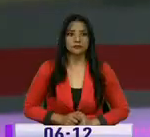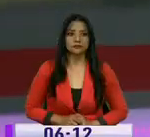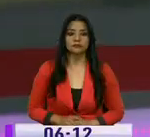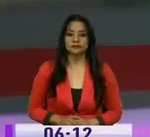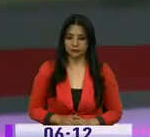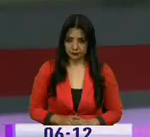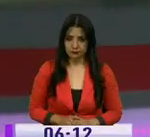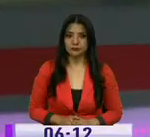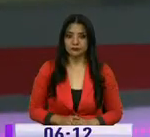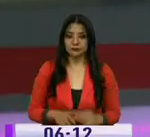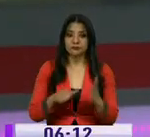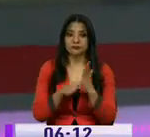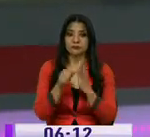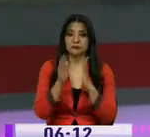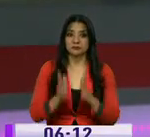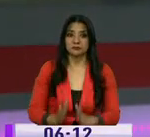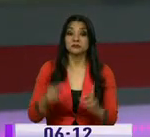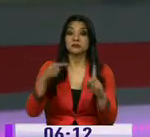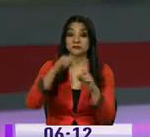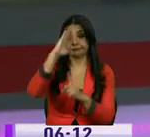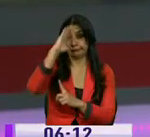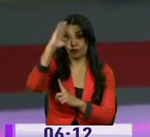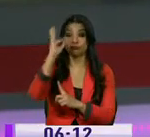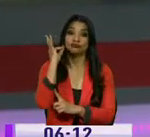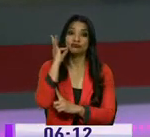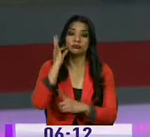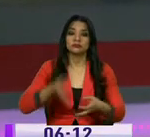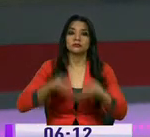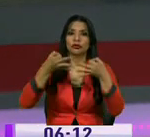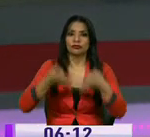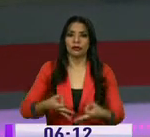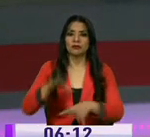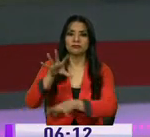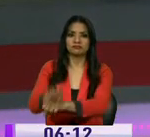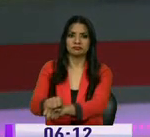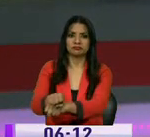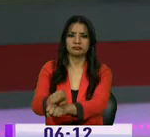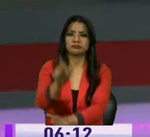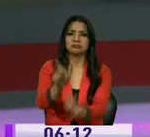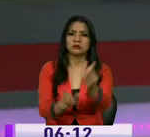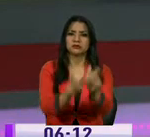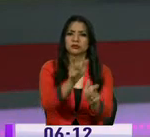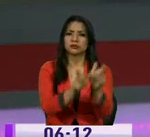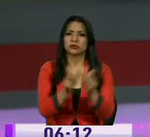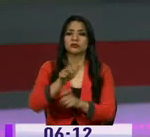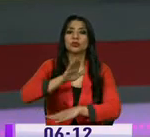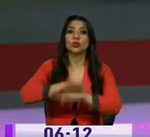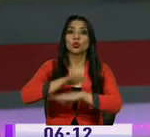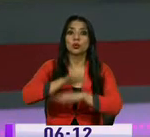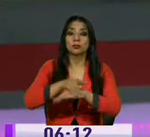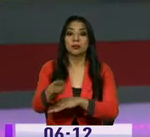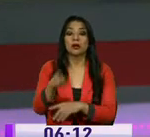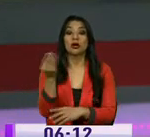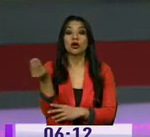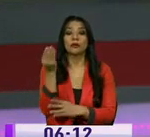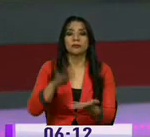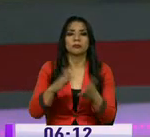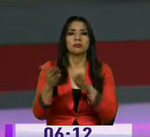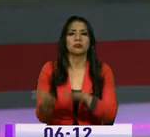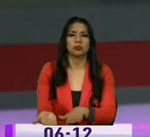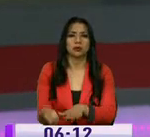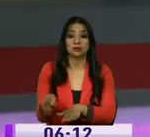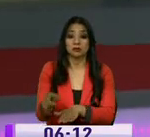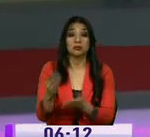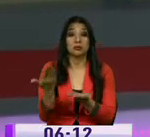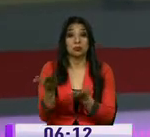la ministra de interior maría paula romo confirmó la detención de personas presuntamente responsables de la muerte de un joven el cadáver fue encontrado el pasado